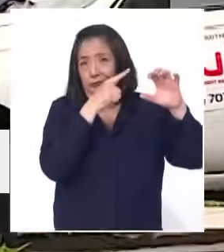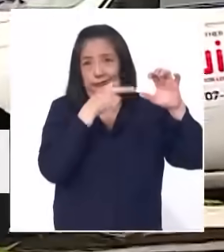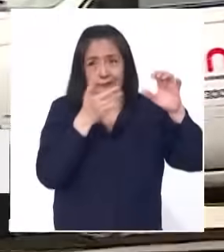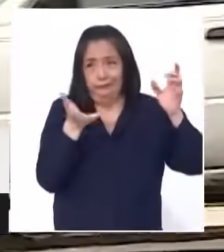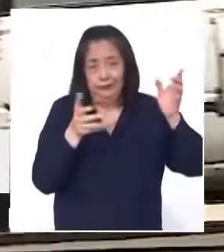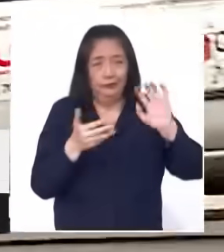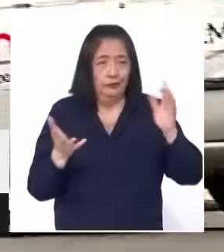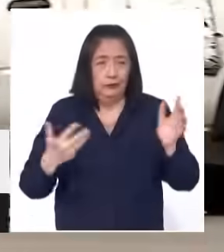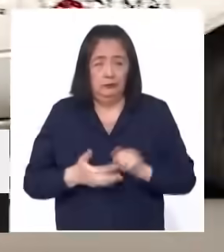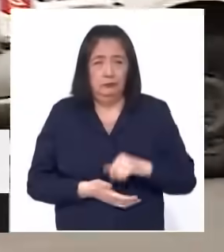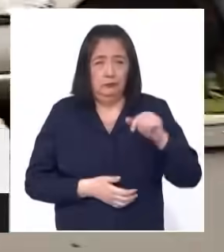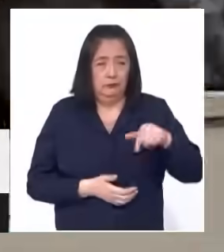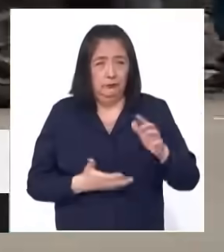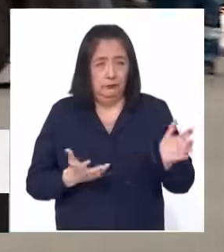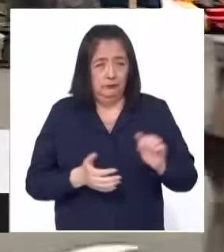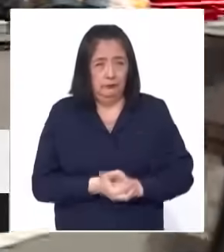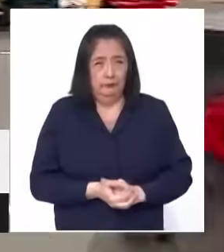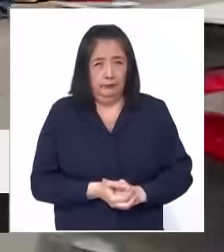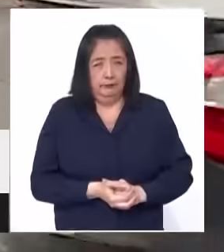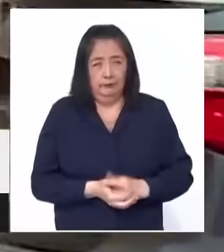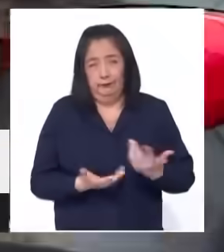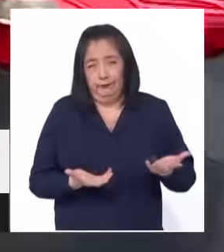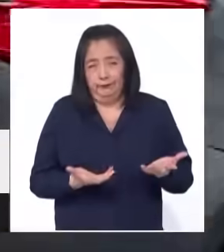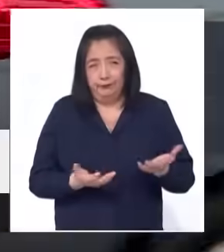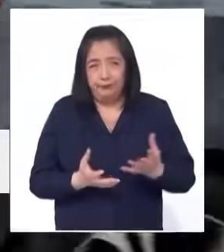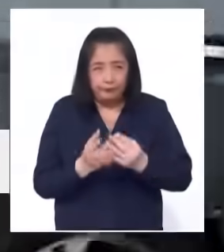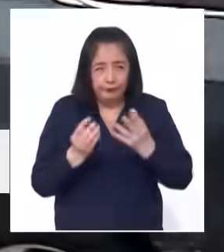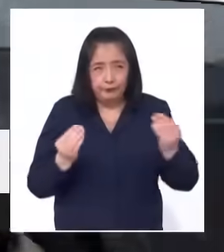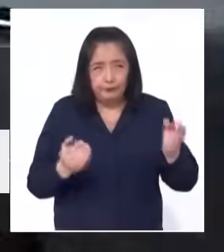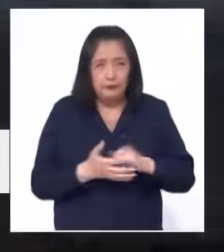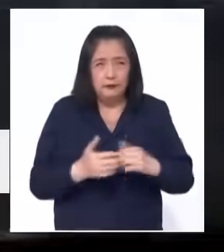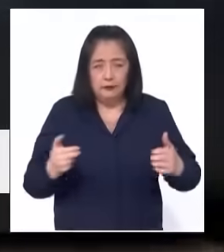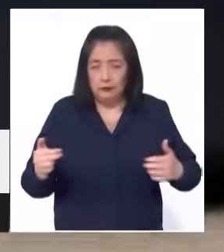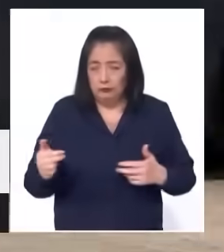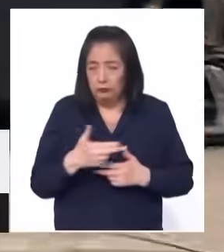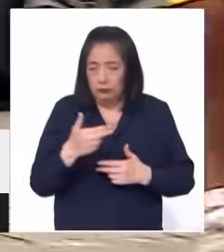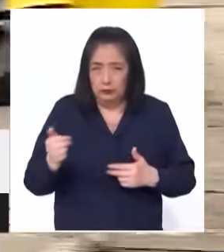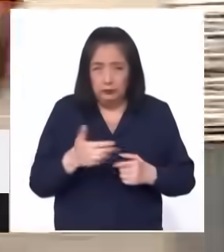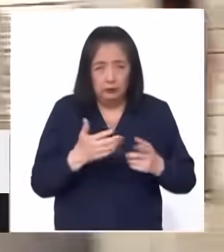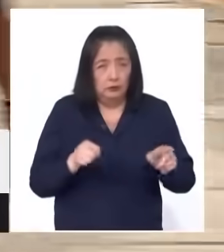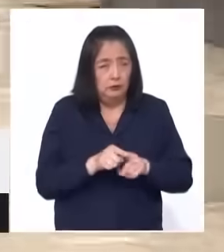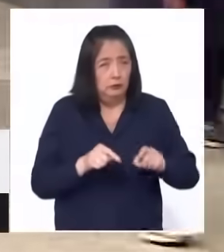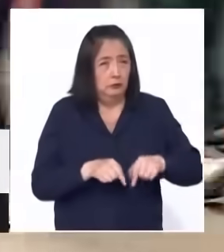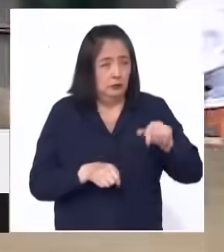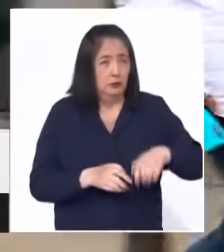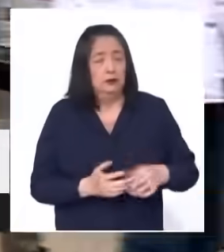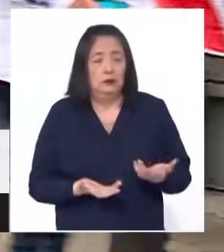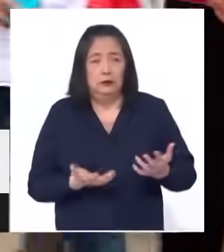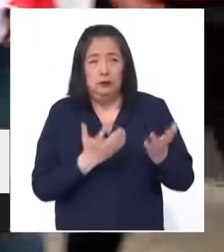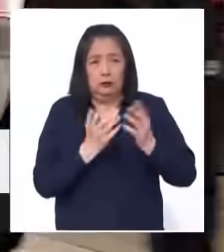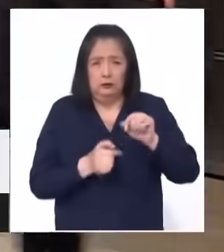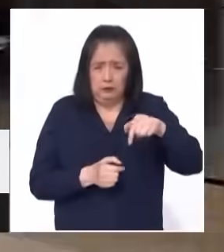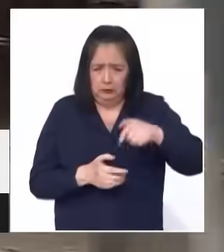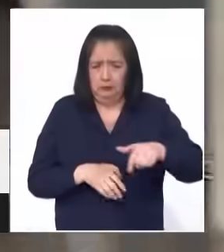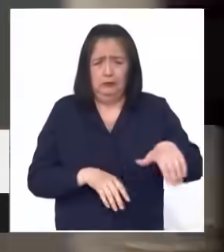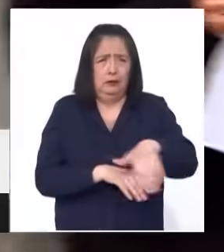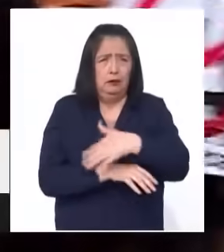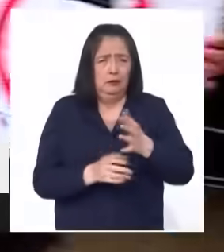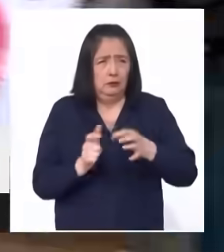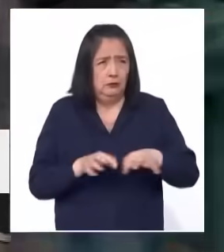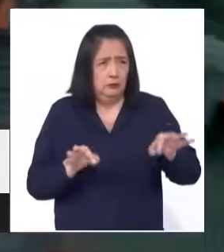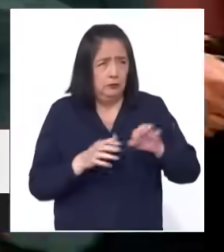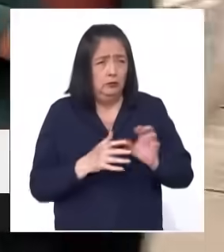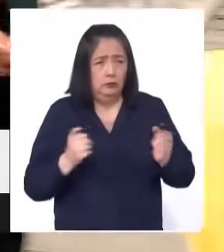no hay. Aquí no hay y la sea hacer un espacio en donde hay mucho tránsito, además de estudiantes. Es una avenida principal, se ha convertido en un